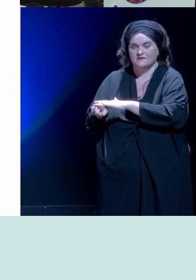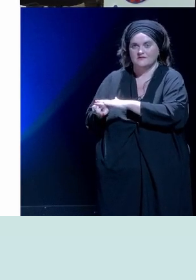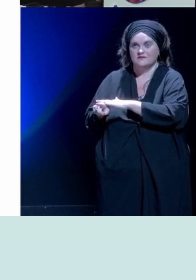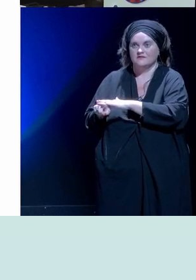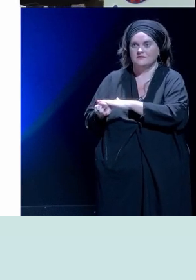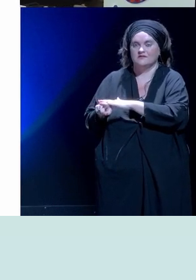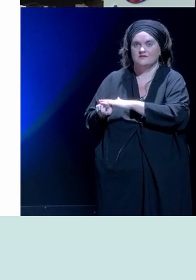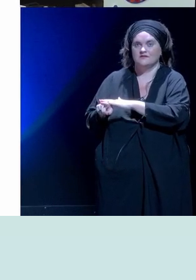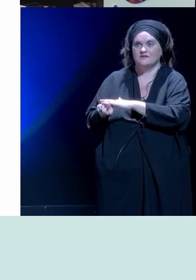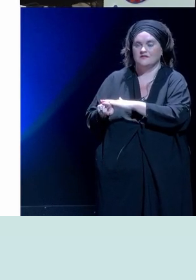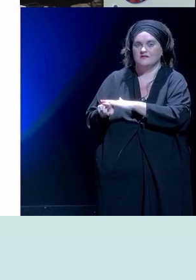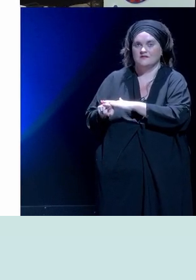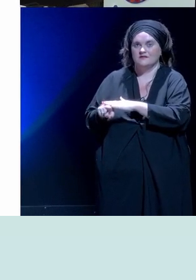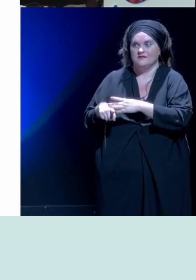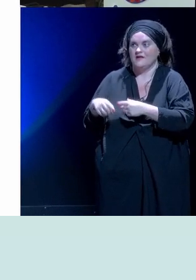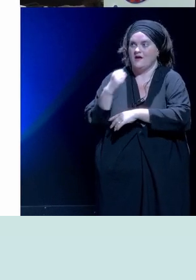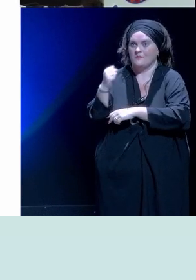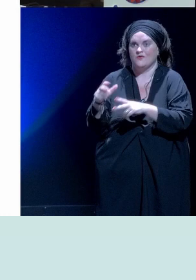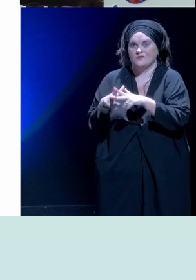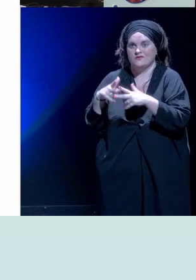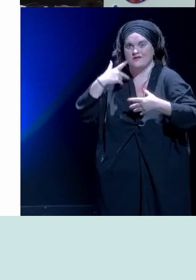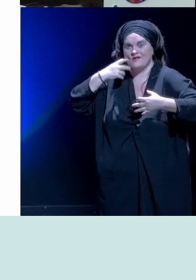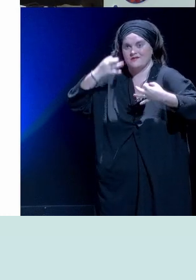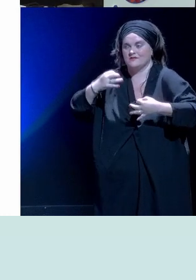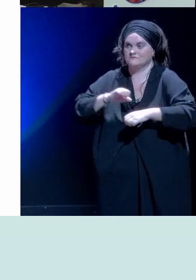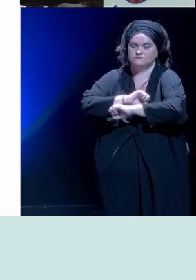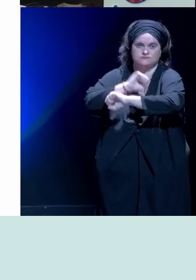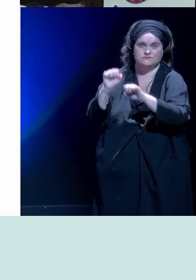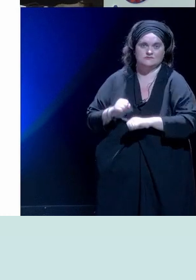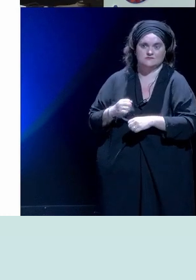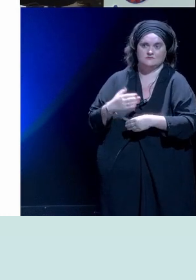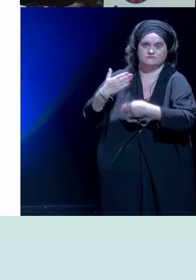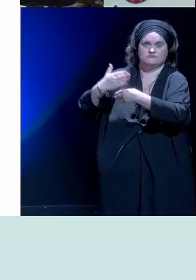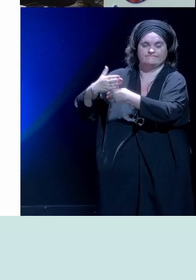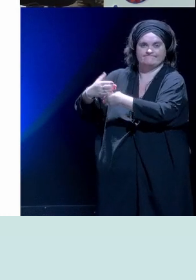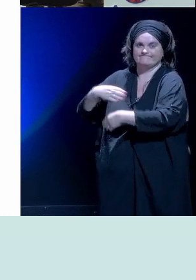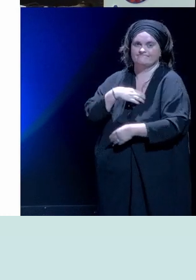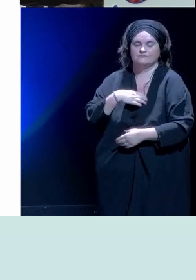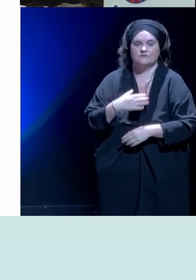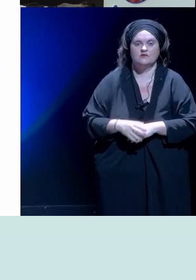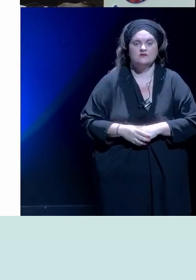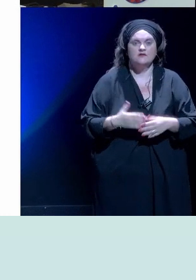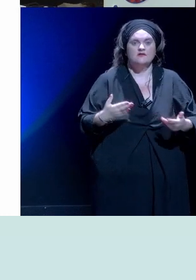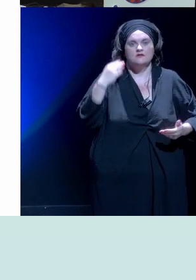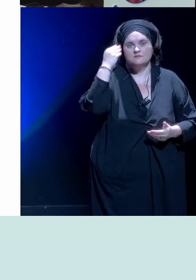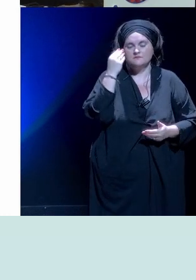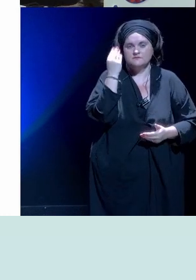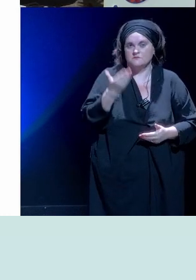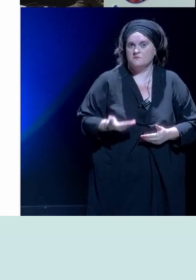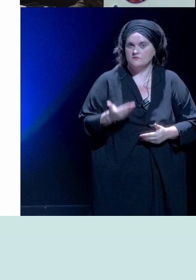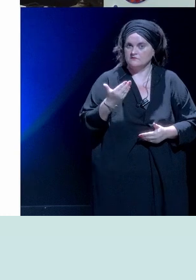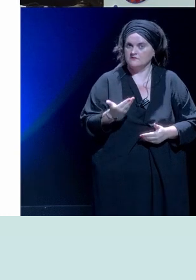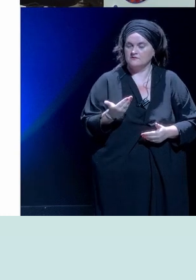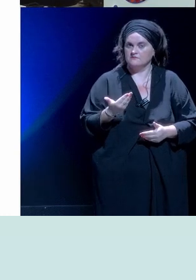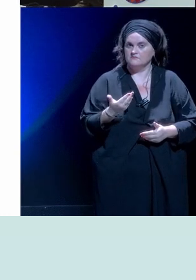de un auténtico apoyo social. Me parece, por lo tanto, importante comenzar mi